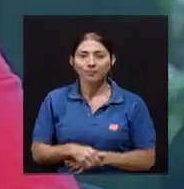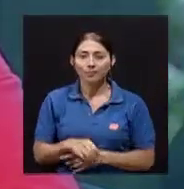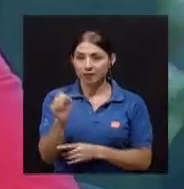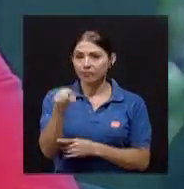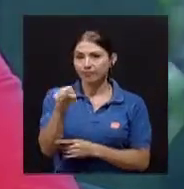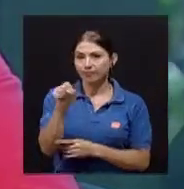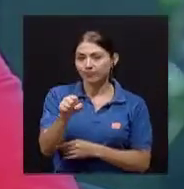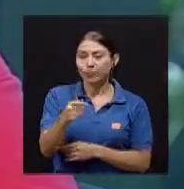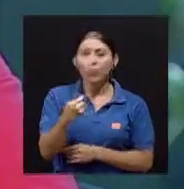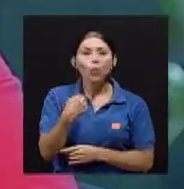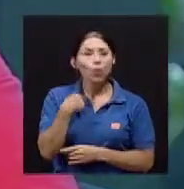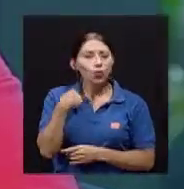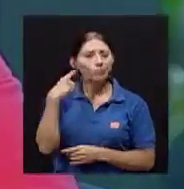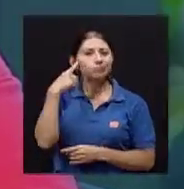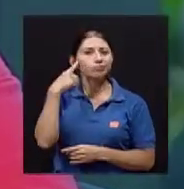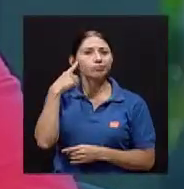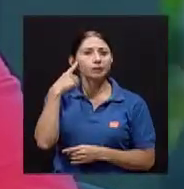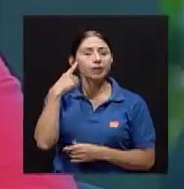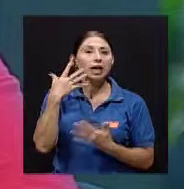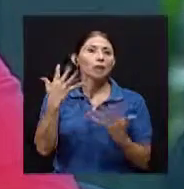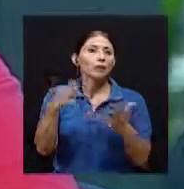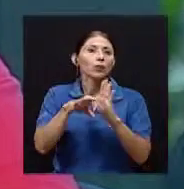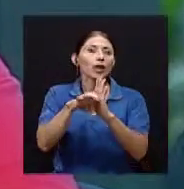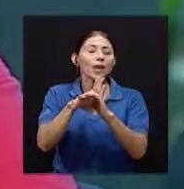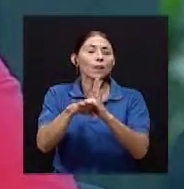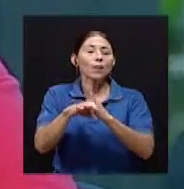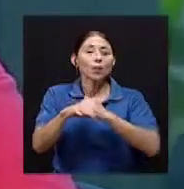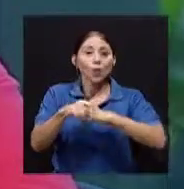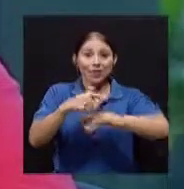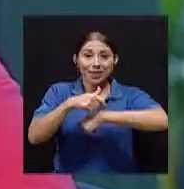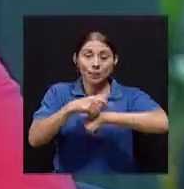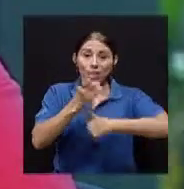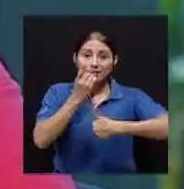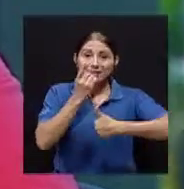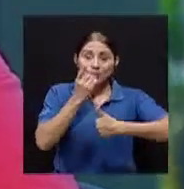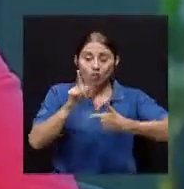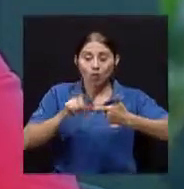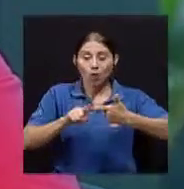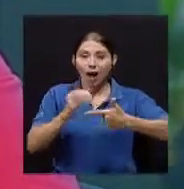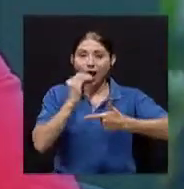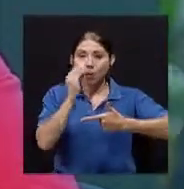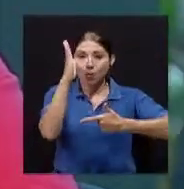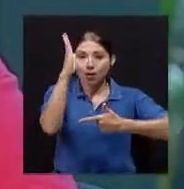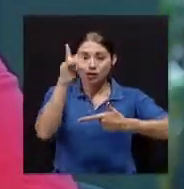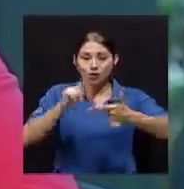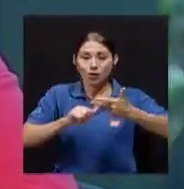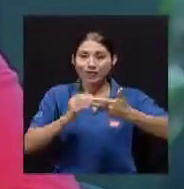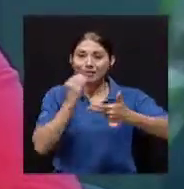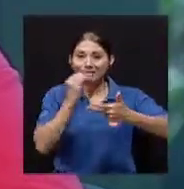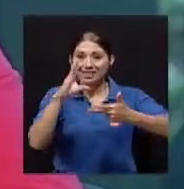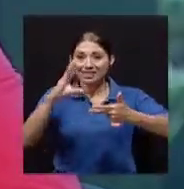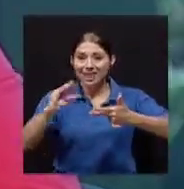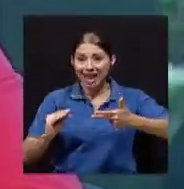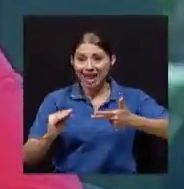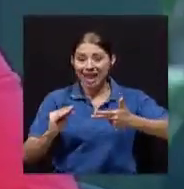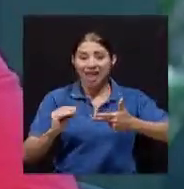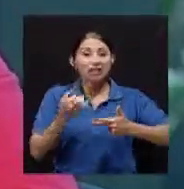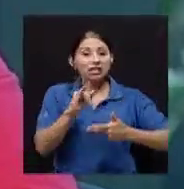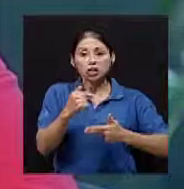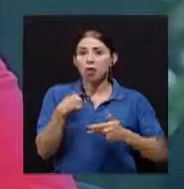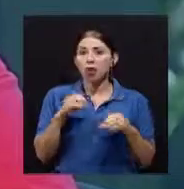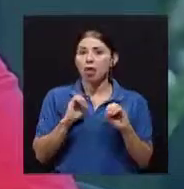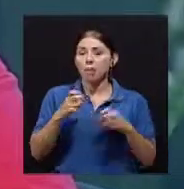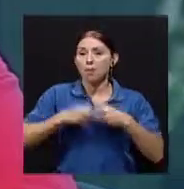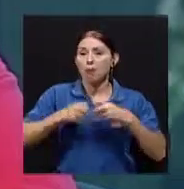uno debería pensar que en las bebidas, en los tiempos grandes, digamos, en el desayuno, en el almuerzo y la cena, si no tengo problemas de salud, que mi bebida no tenga